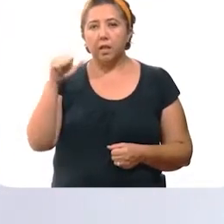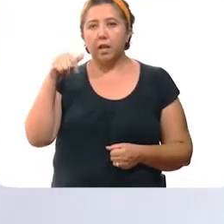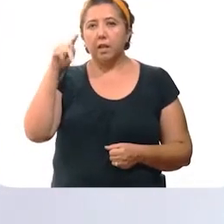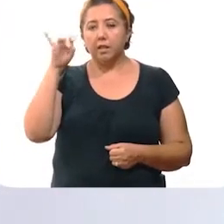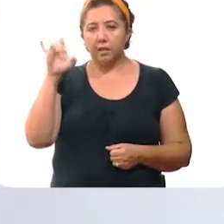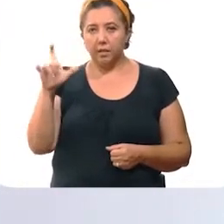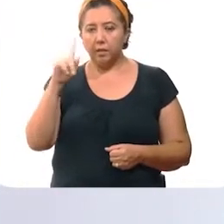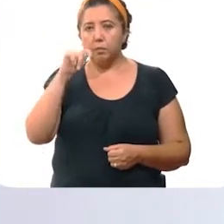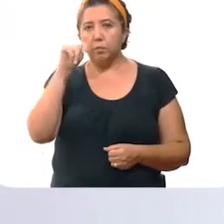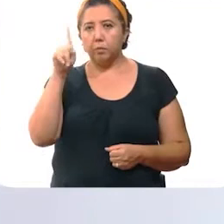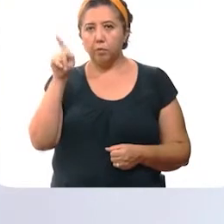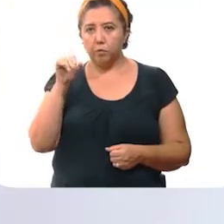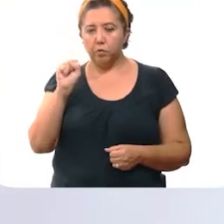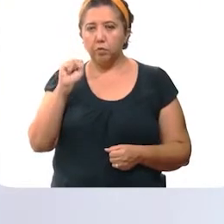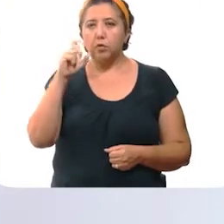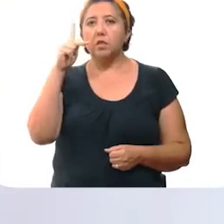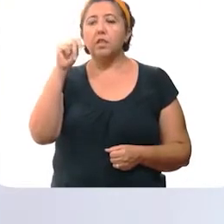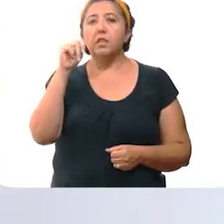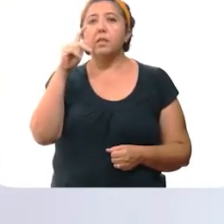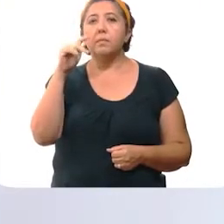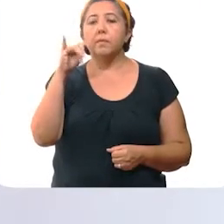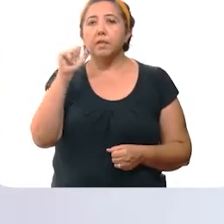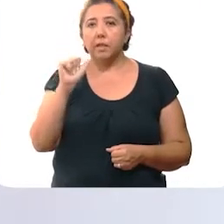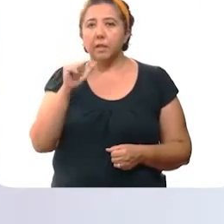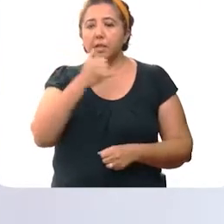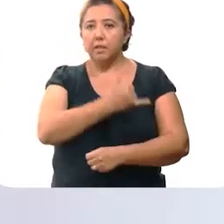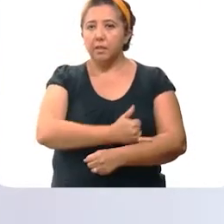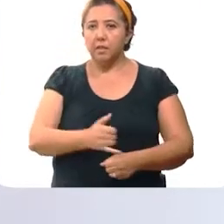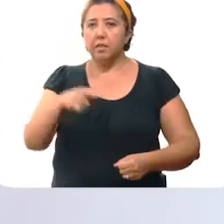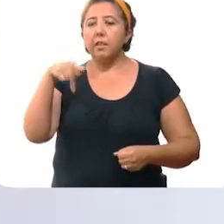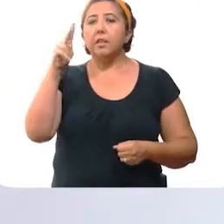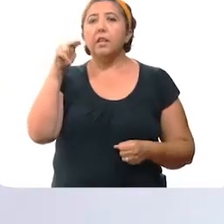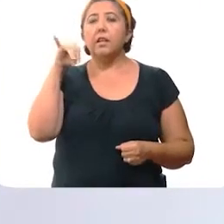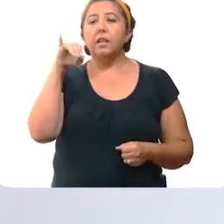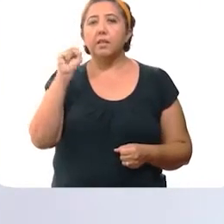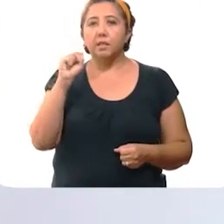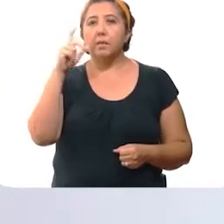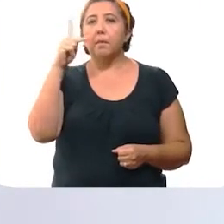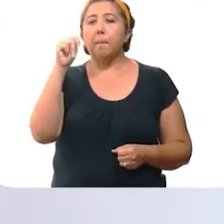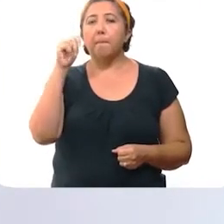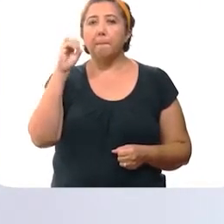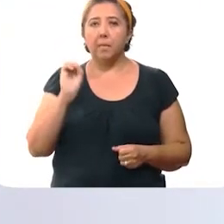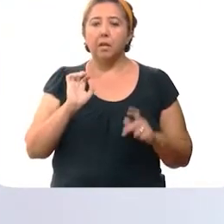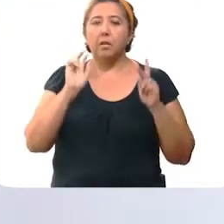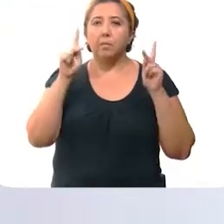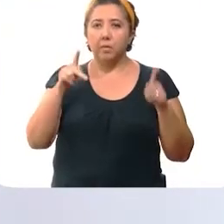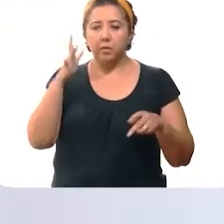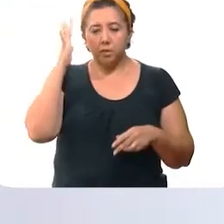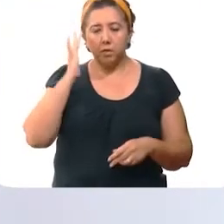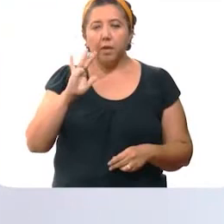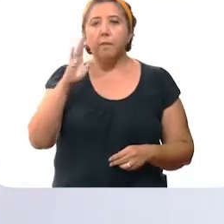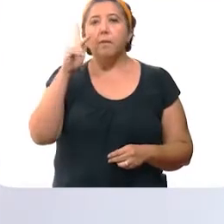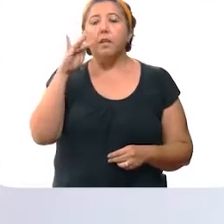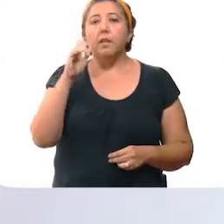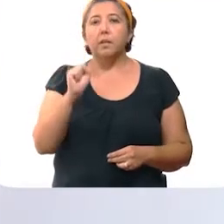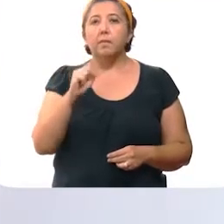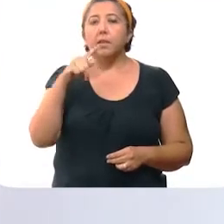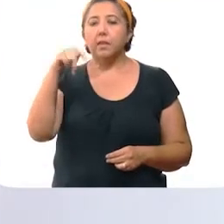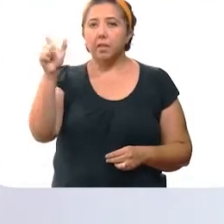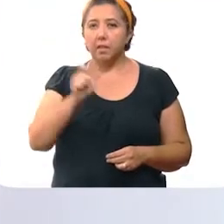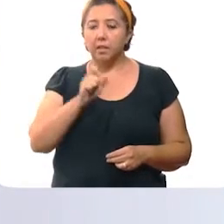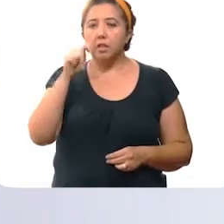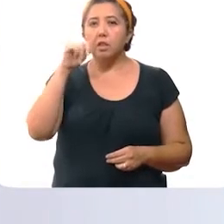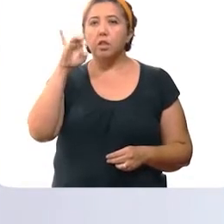Aquil, Buxots, Chichimilá, Espita, Junucmá, Izamal, Canacín, Peto, Progreso, San Felipe, Temozón,